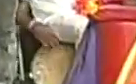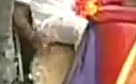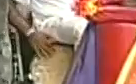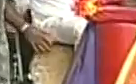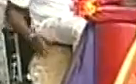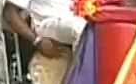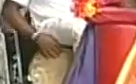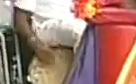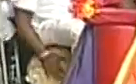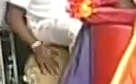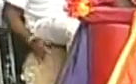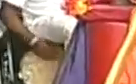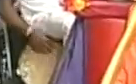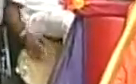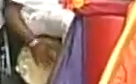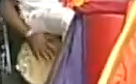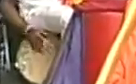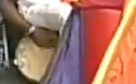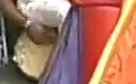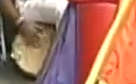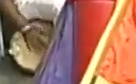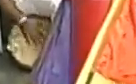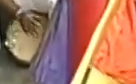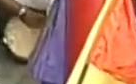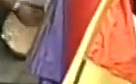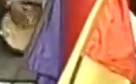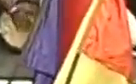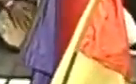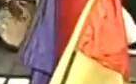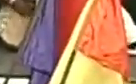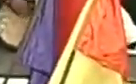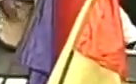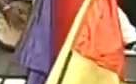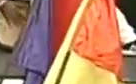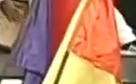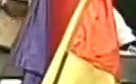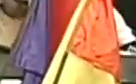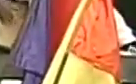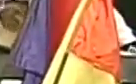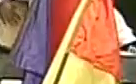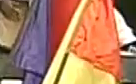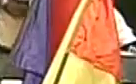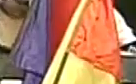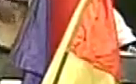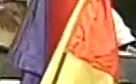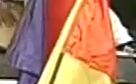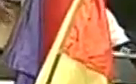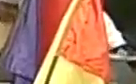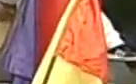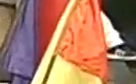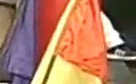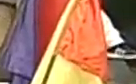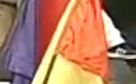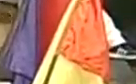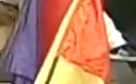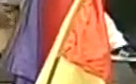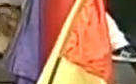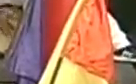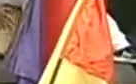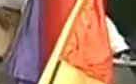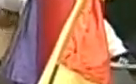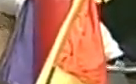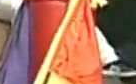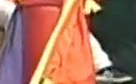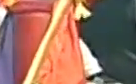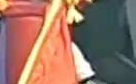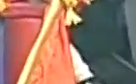unidos, vamos a cantar ahora. Vamos a cambiarle la cara al barrio, vamos a cantar ahora. Vamos a cambiar ahora, vamos a cantar